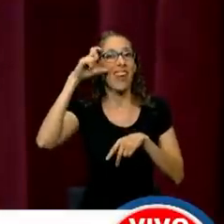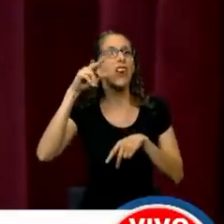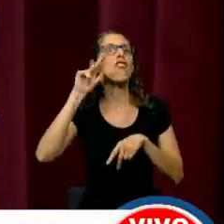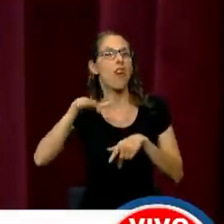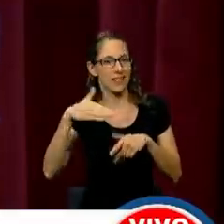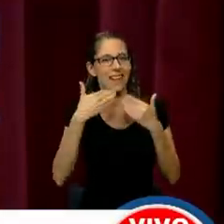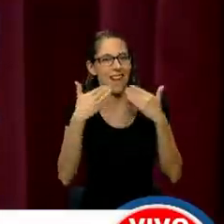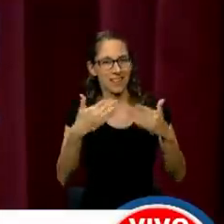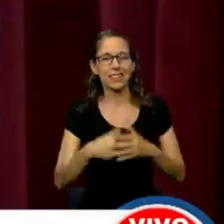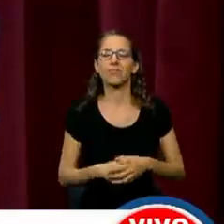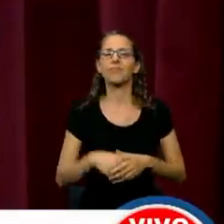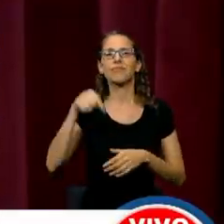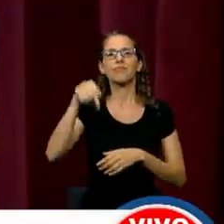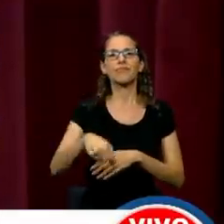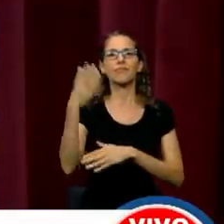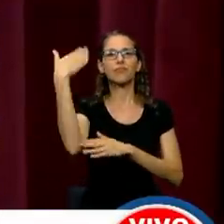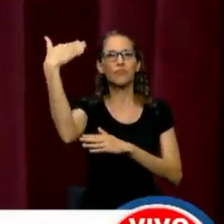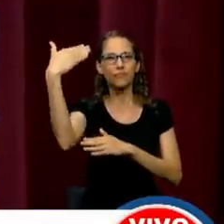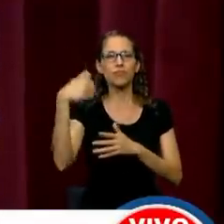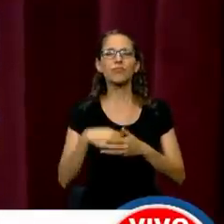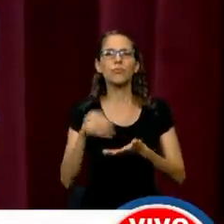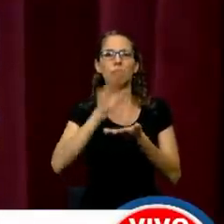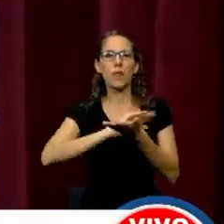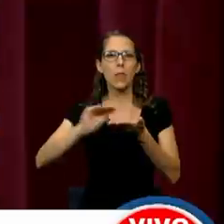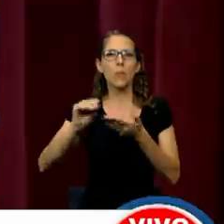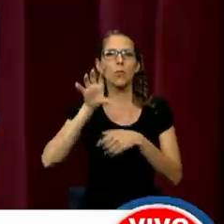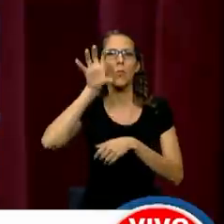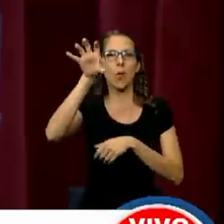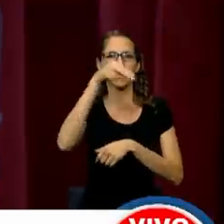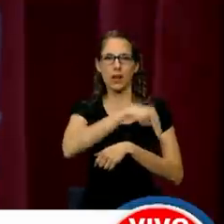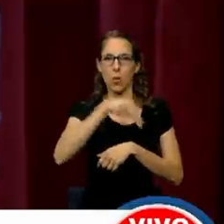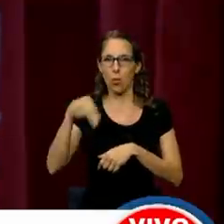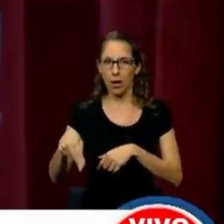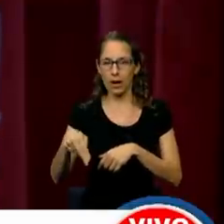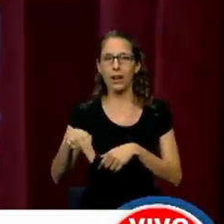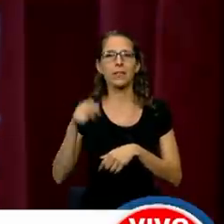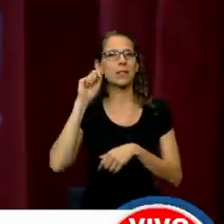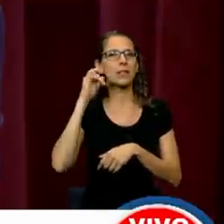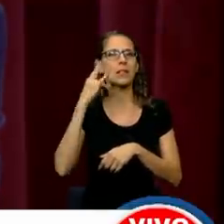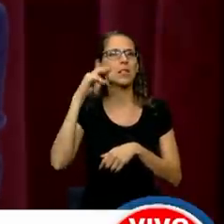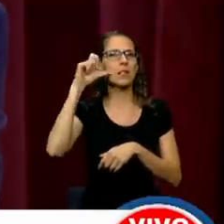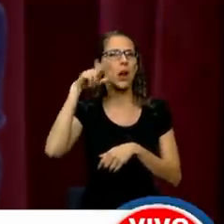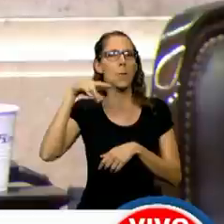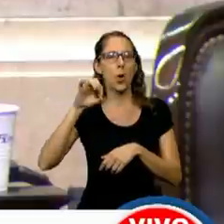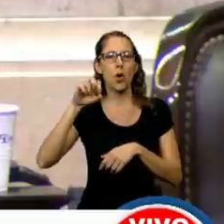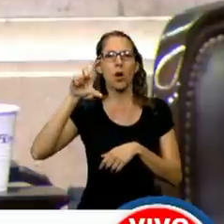continúa el uso de la palabra el diputado por la provincia de neuquén guillermo carnaghi